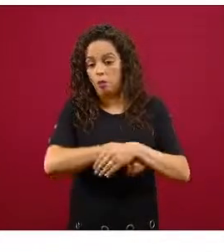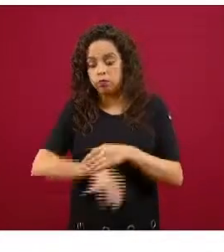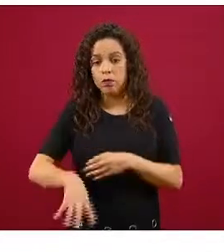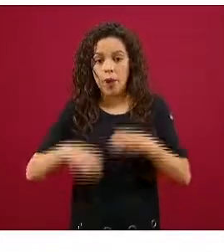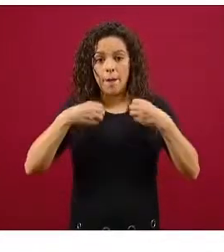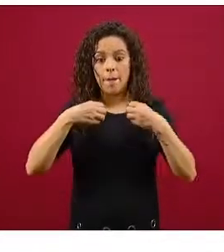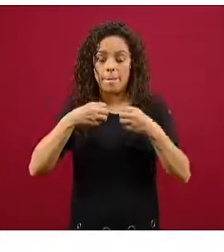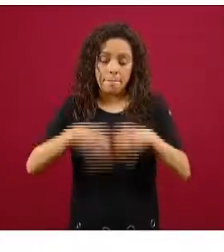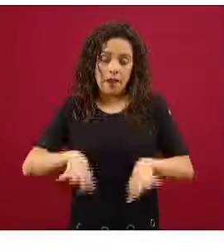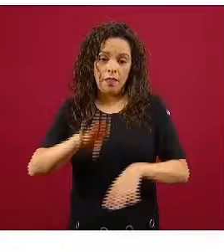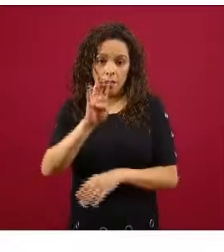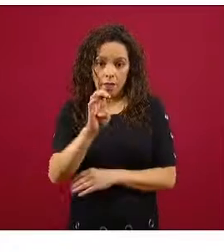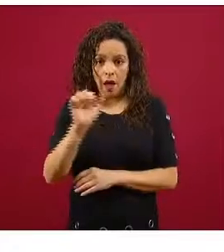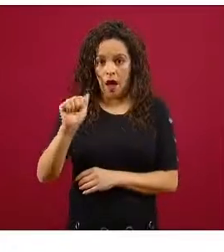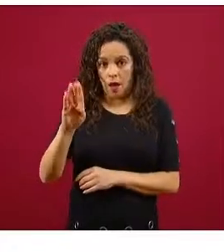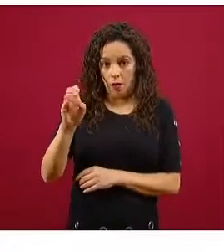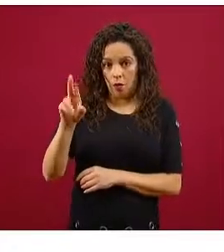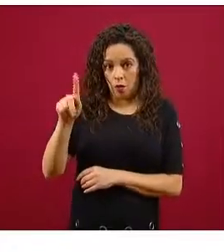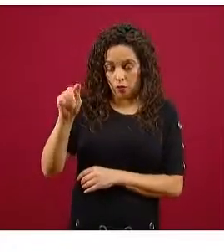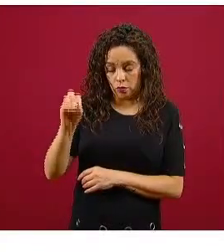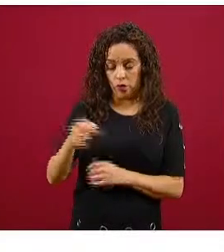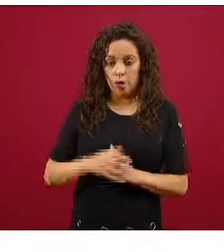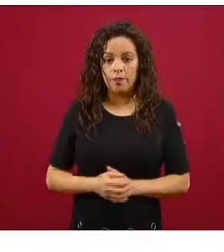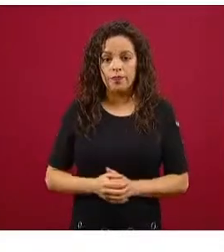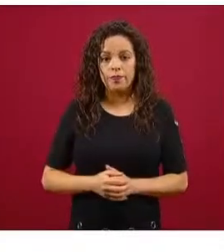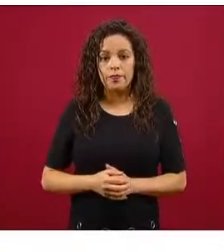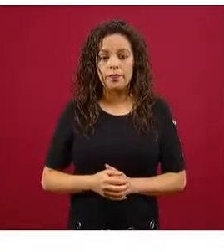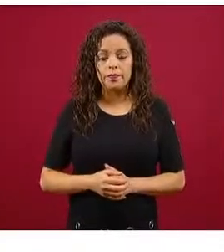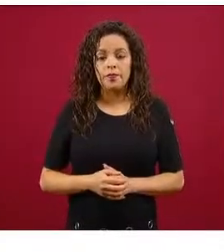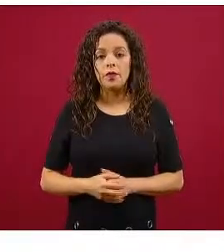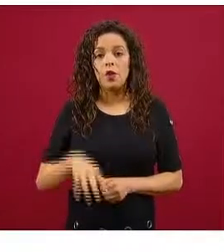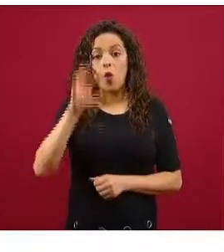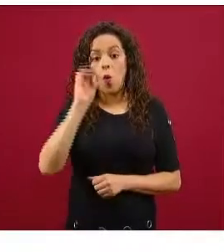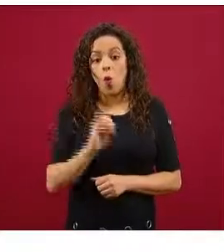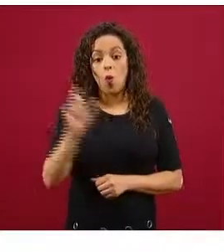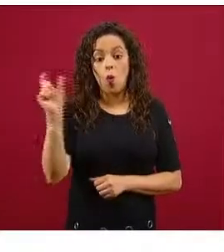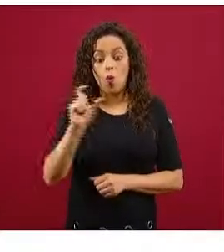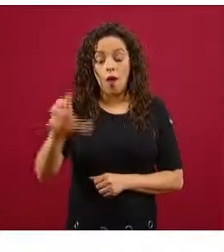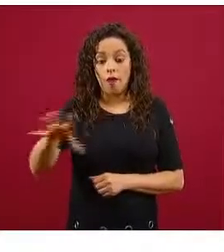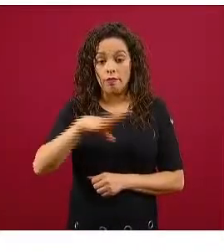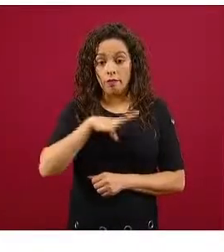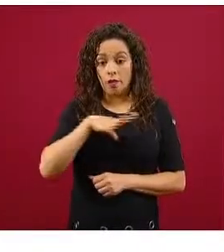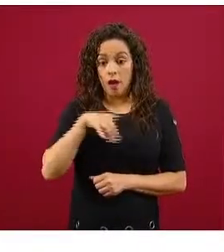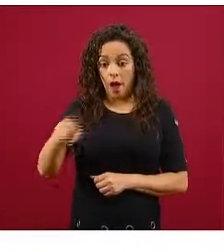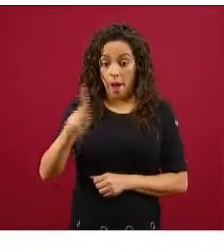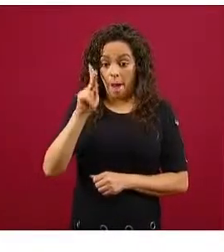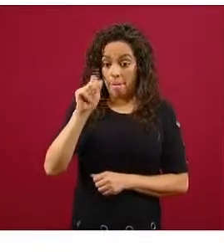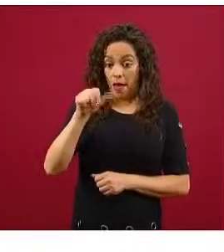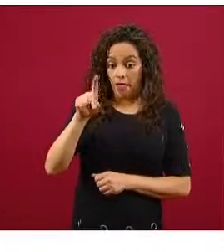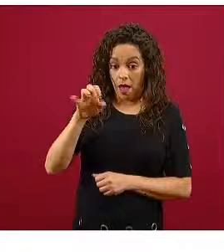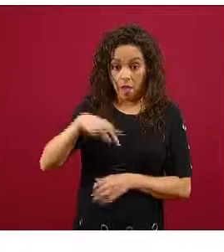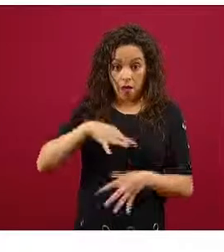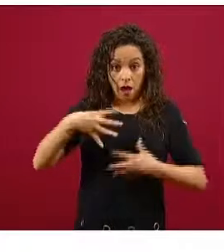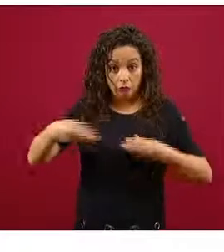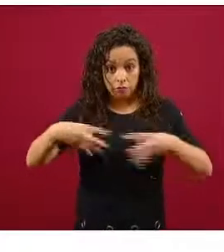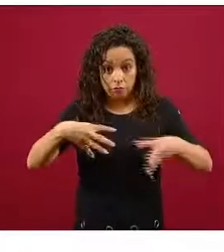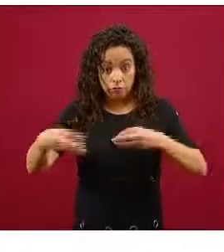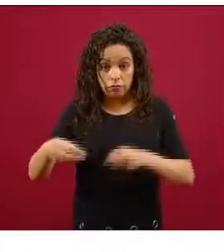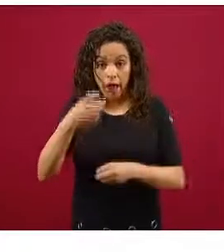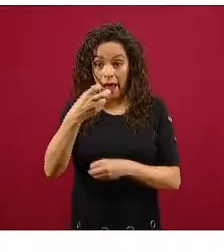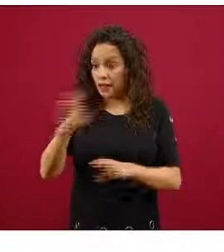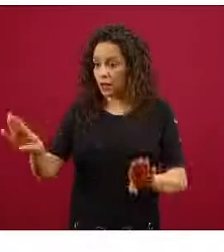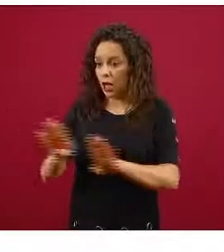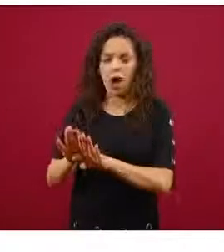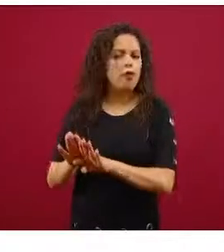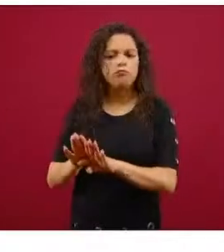sexual y reproductiva que tampoco se interrumpe durante la pandemia. Es un servicio que tiene continuidad y en donde